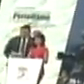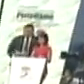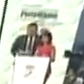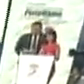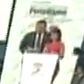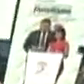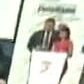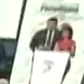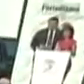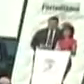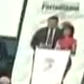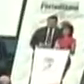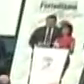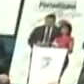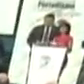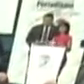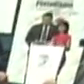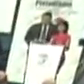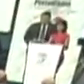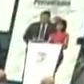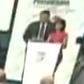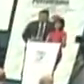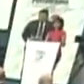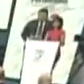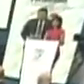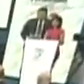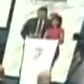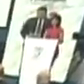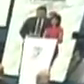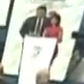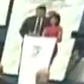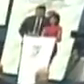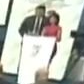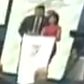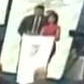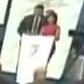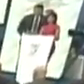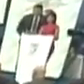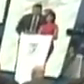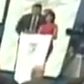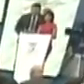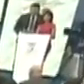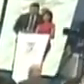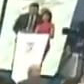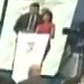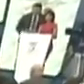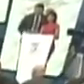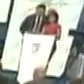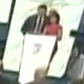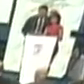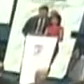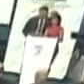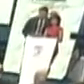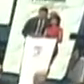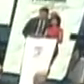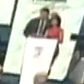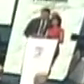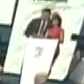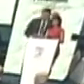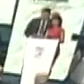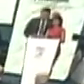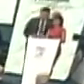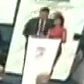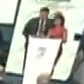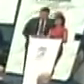Simón Bolívar. Earle Herrera, venezolano insigne, ensayista, escritor, cronista y cuentista, quien con su palabra llegó a cientos